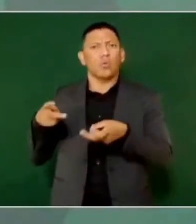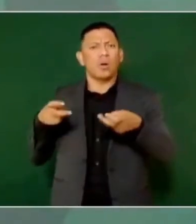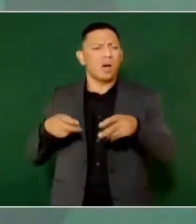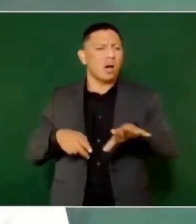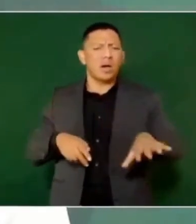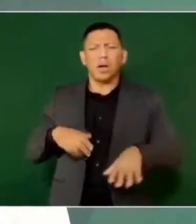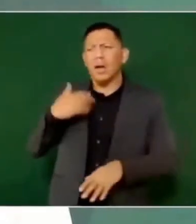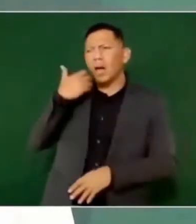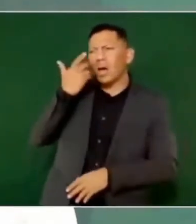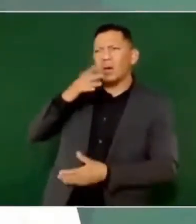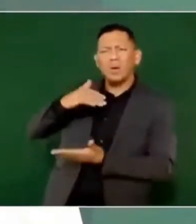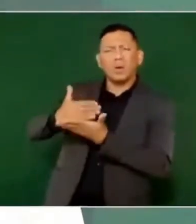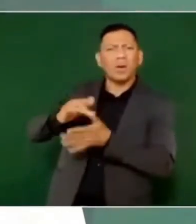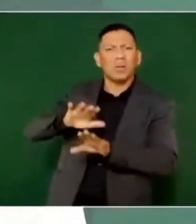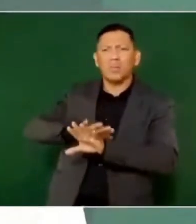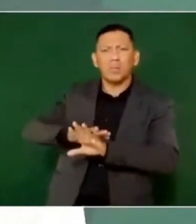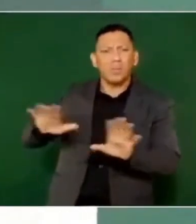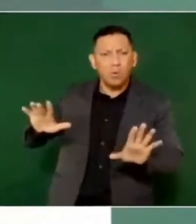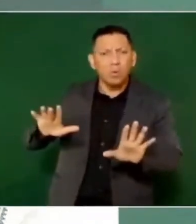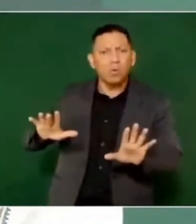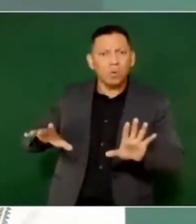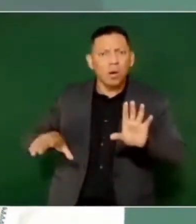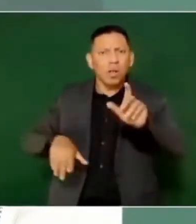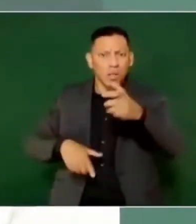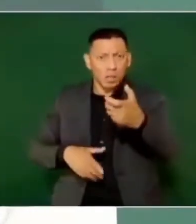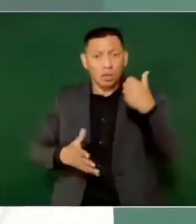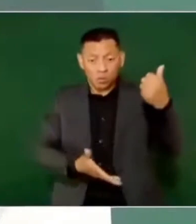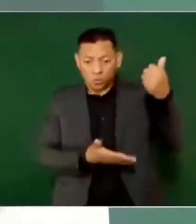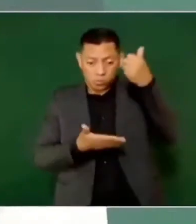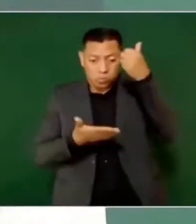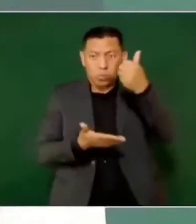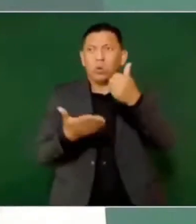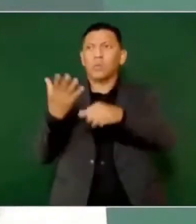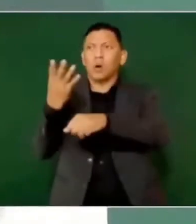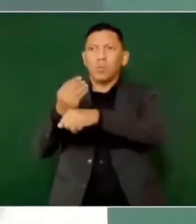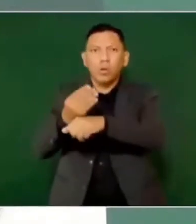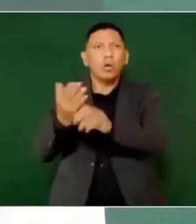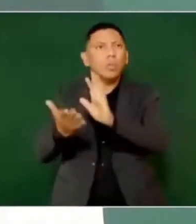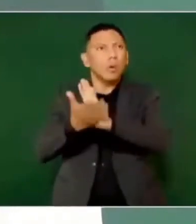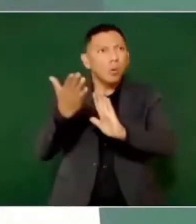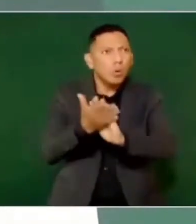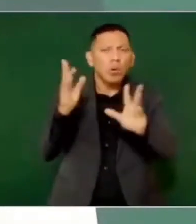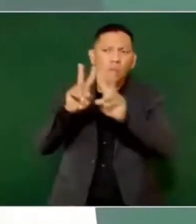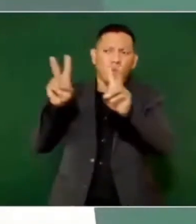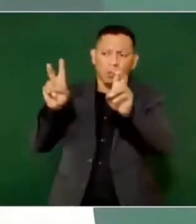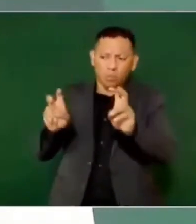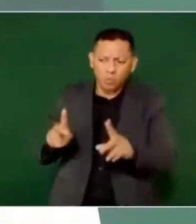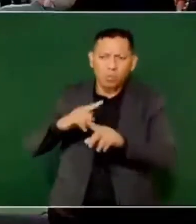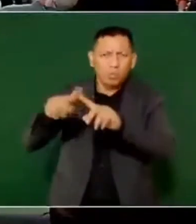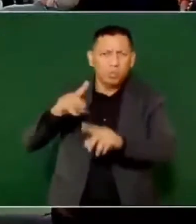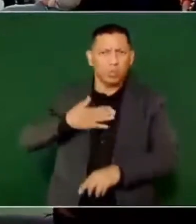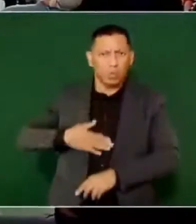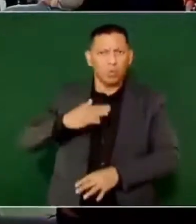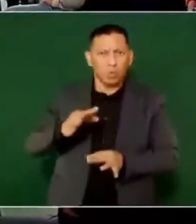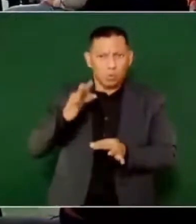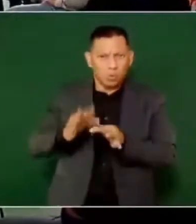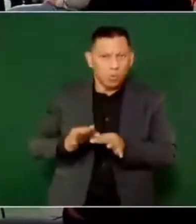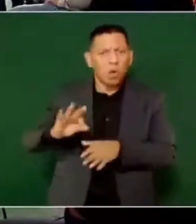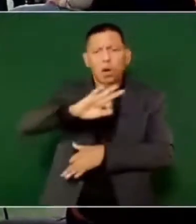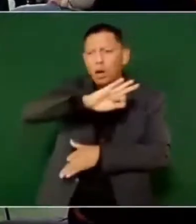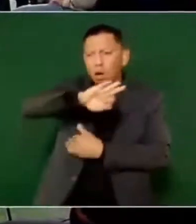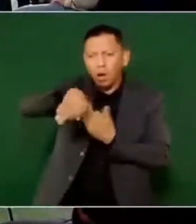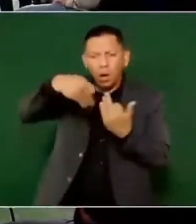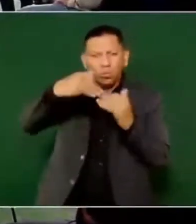que el dinero del presupuesto se distribuya con justicia, que le llegue a todos.